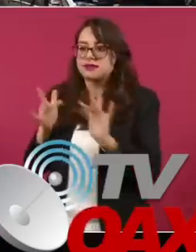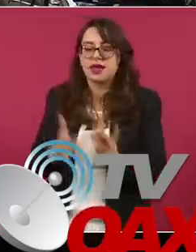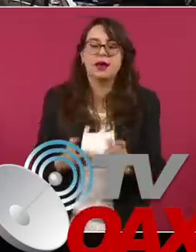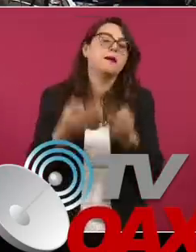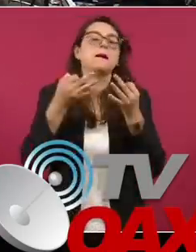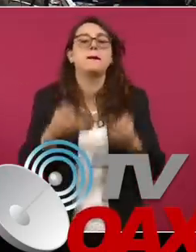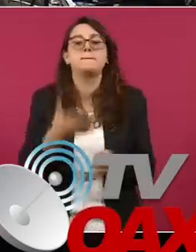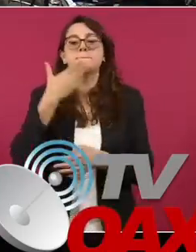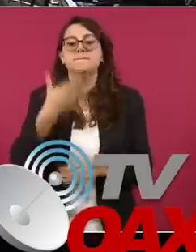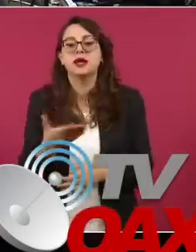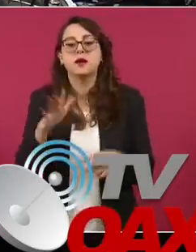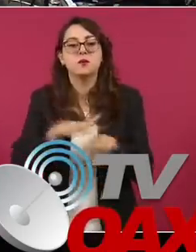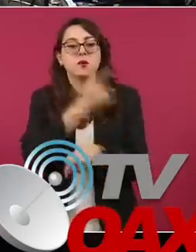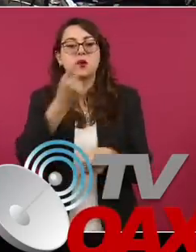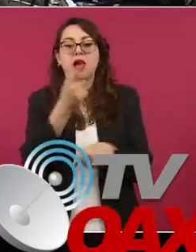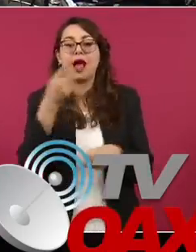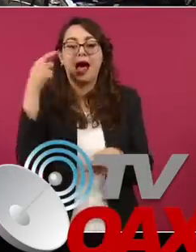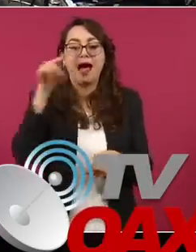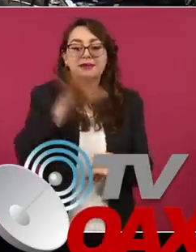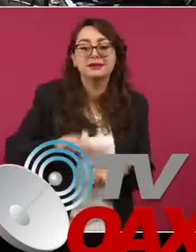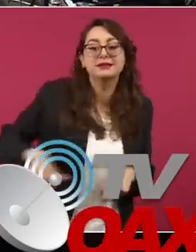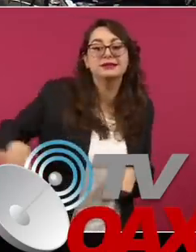es de la nación,